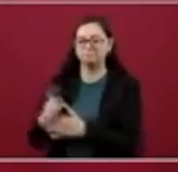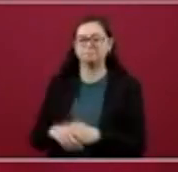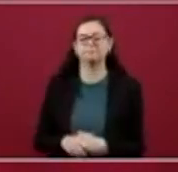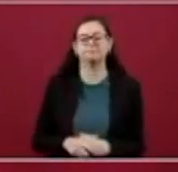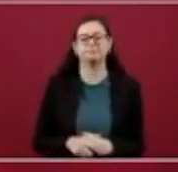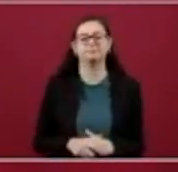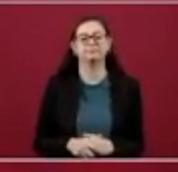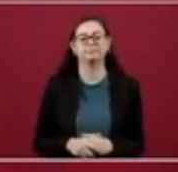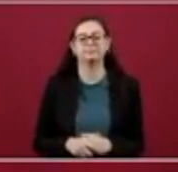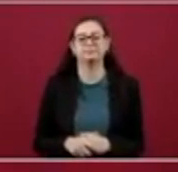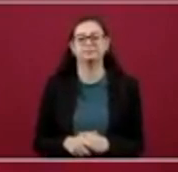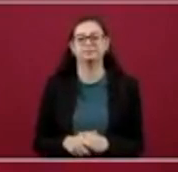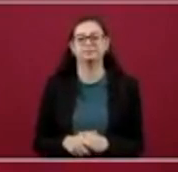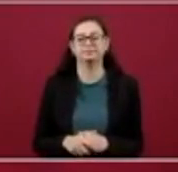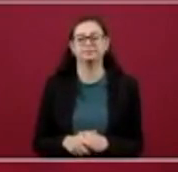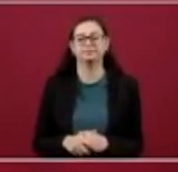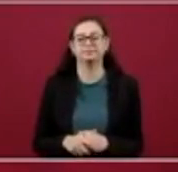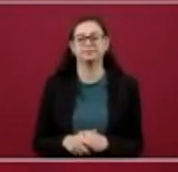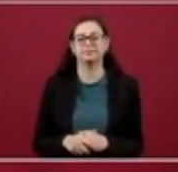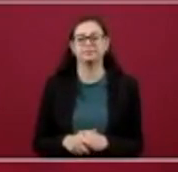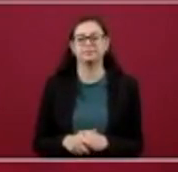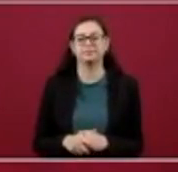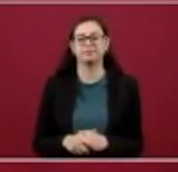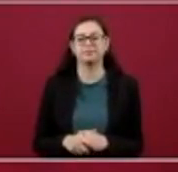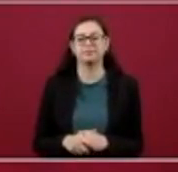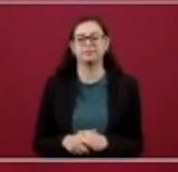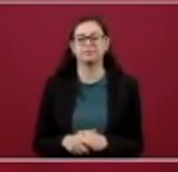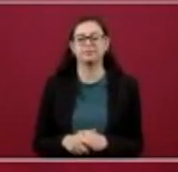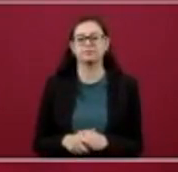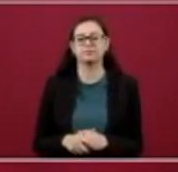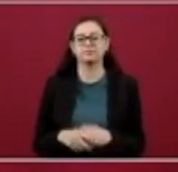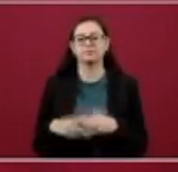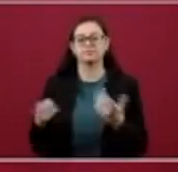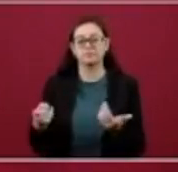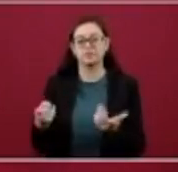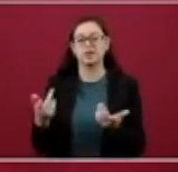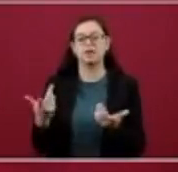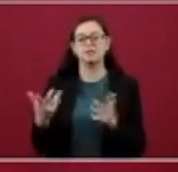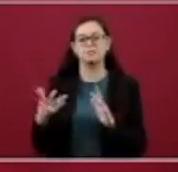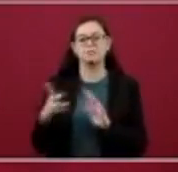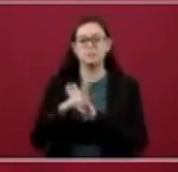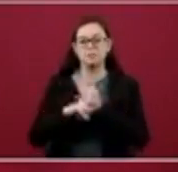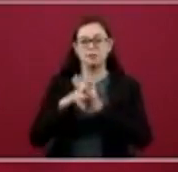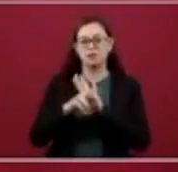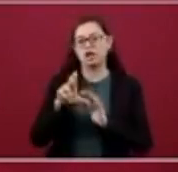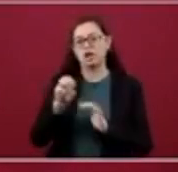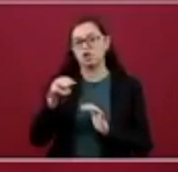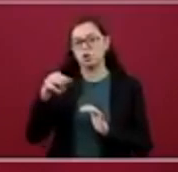por la distinción a la película Roma,